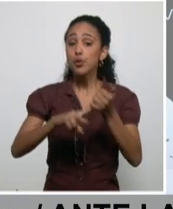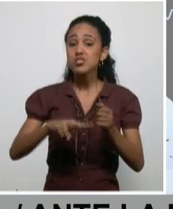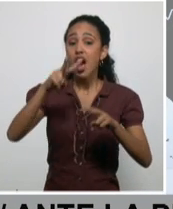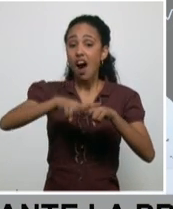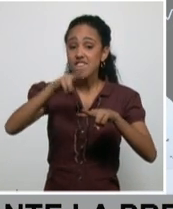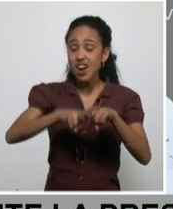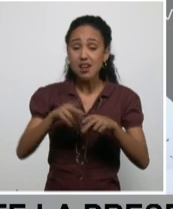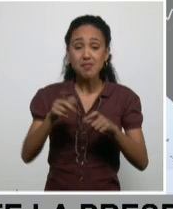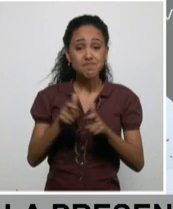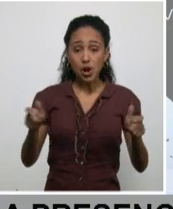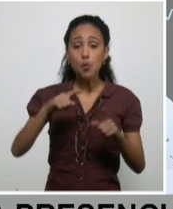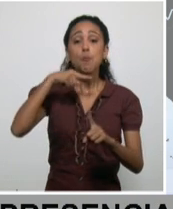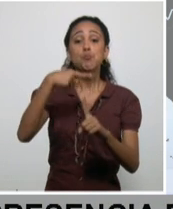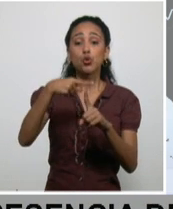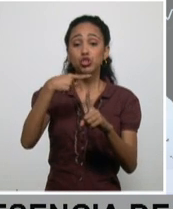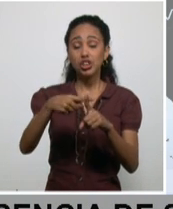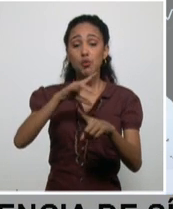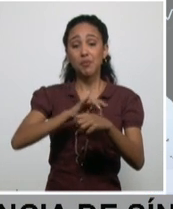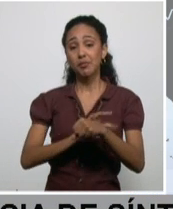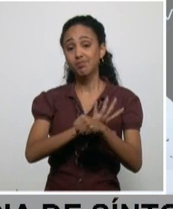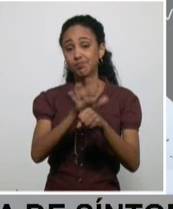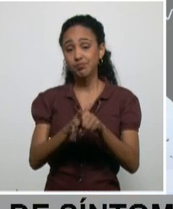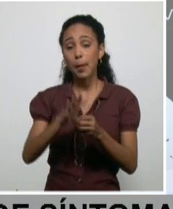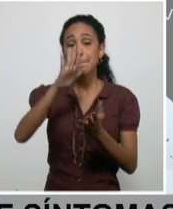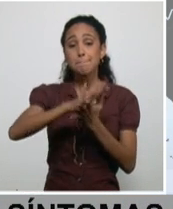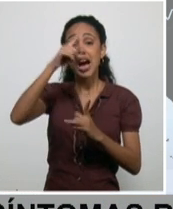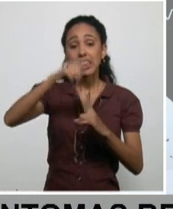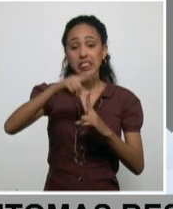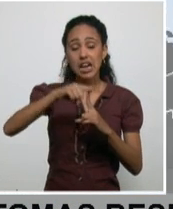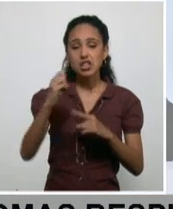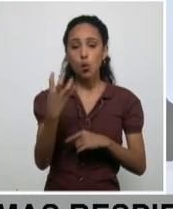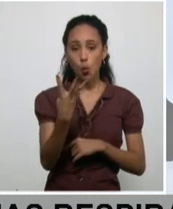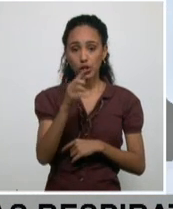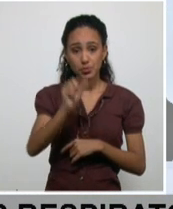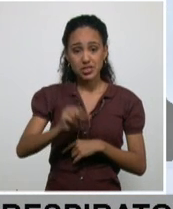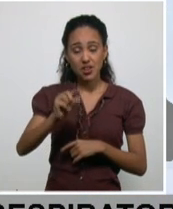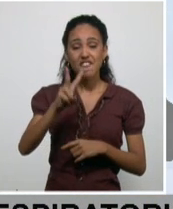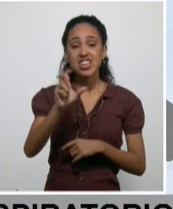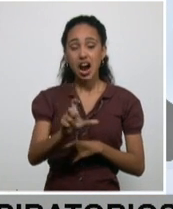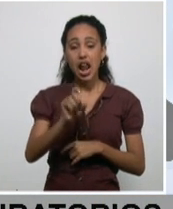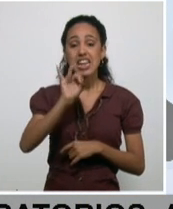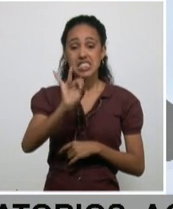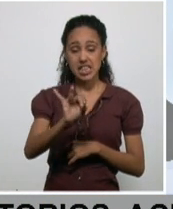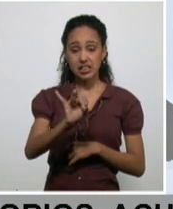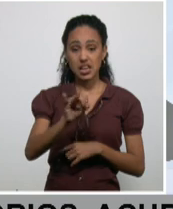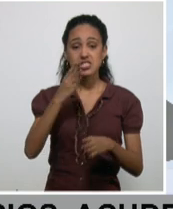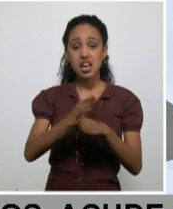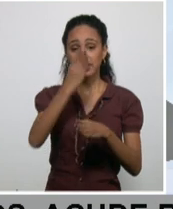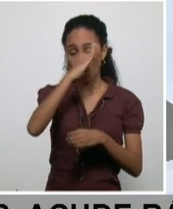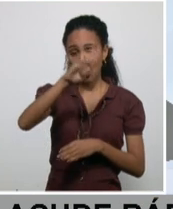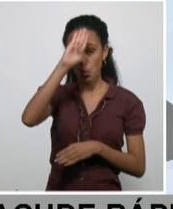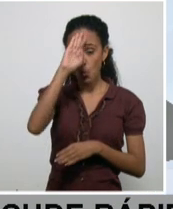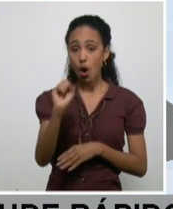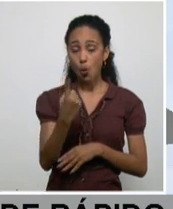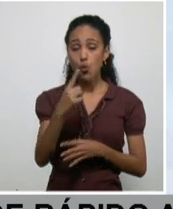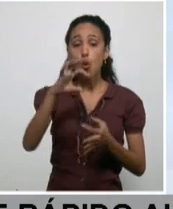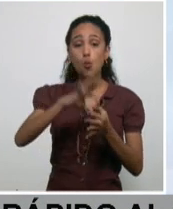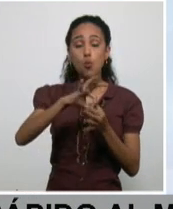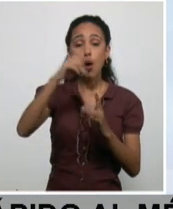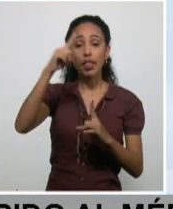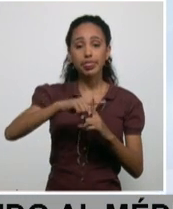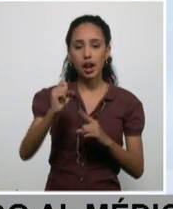mayor casos positivos a la COVID-19. Matanzas con 4, Villa Clara con 7, Santiago de Cuba con 1 y Guantánamo